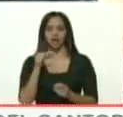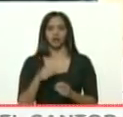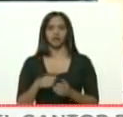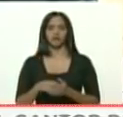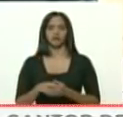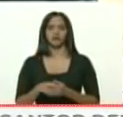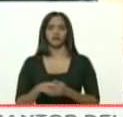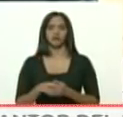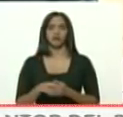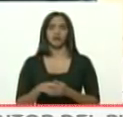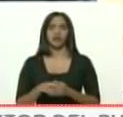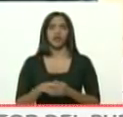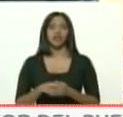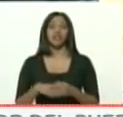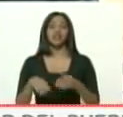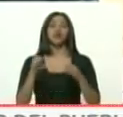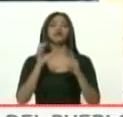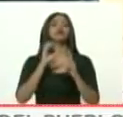presentar